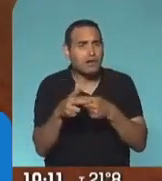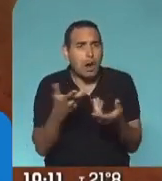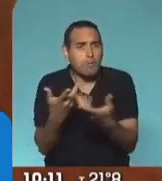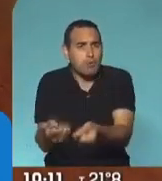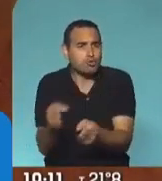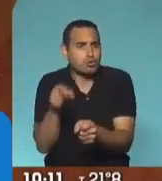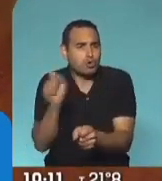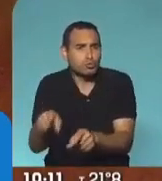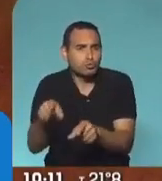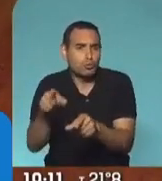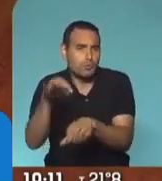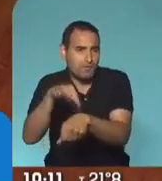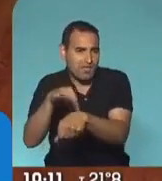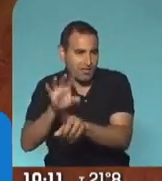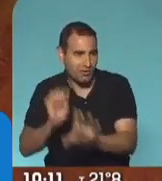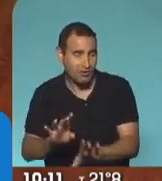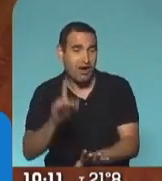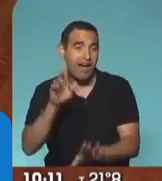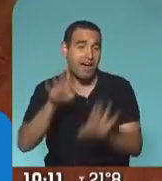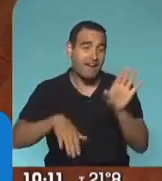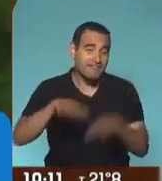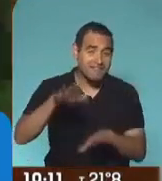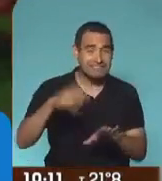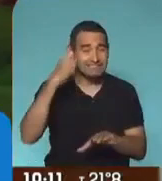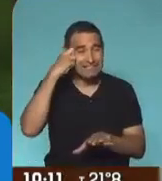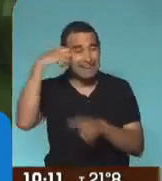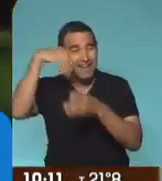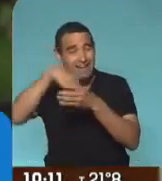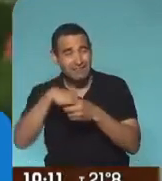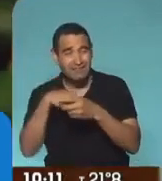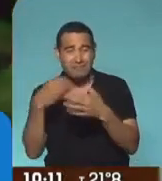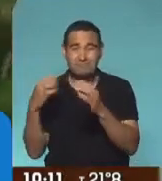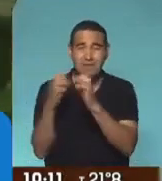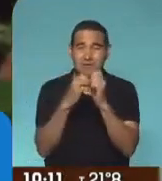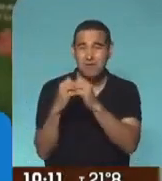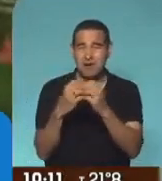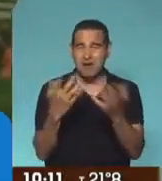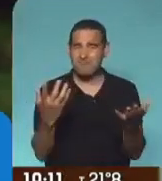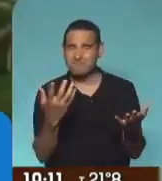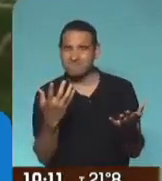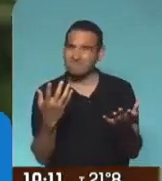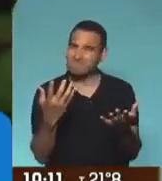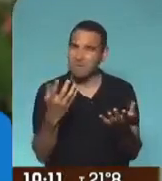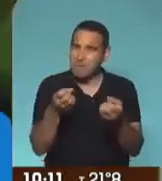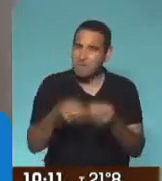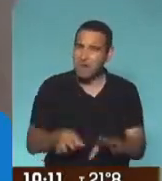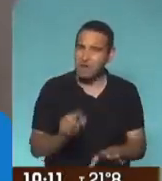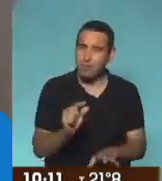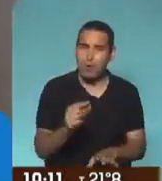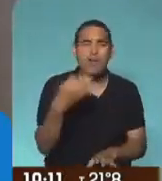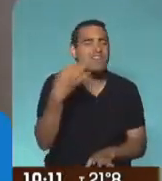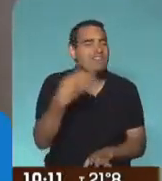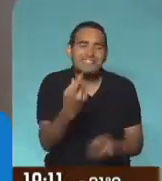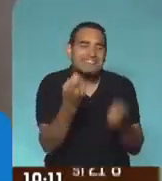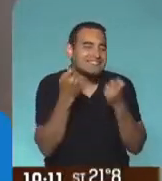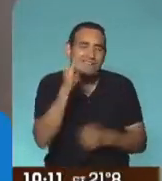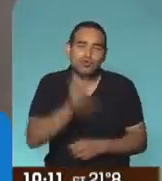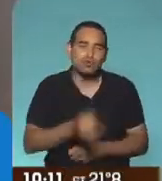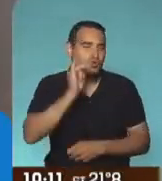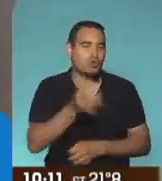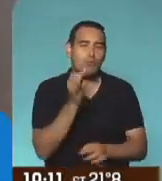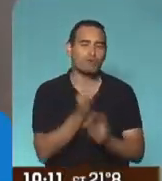a veces en los debates parlamentarios se puede desdibujar el sentido de estos procesos, en donde necesitas un grupo interdisciplinario que